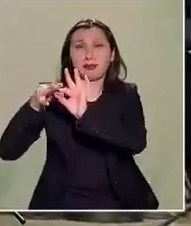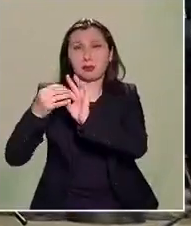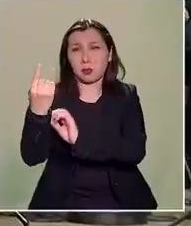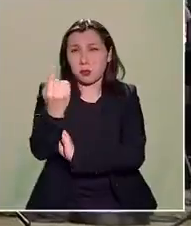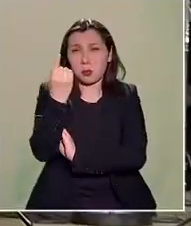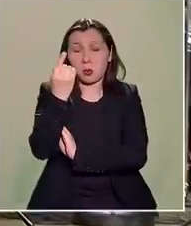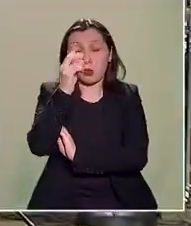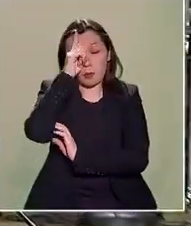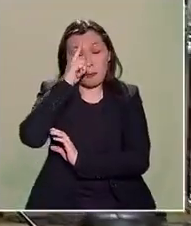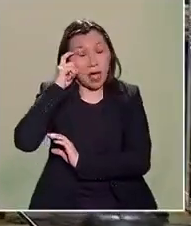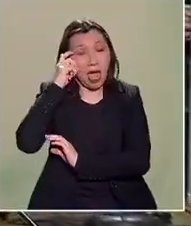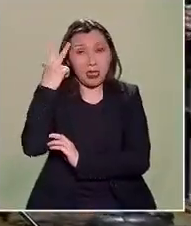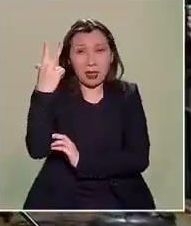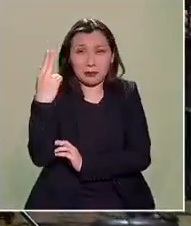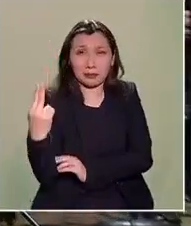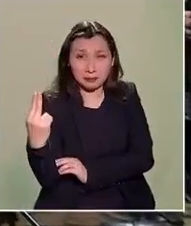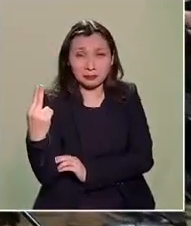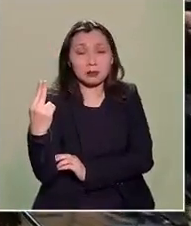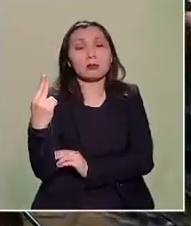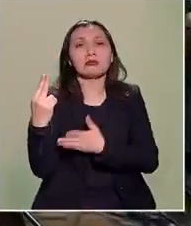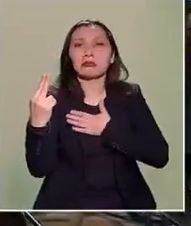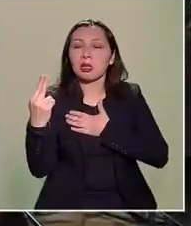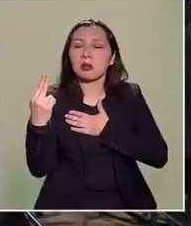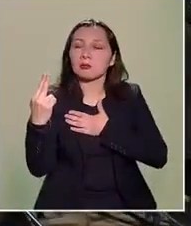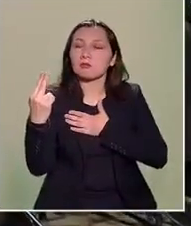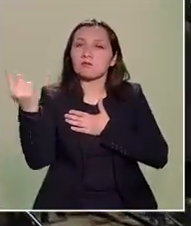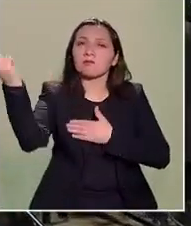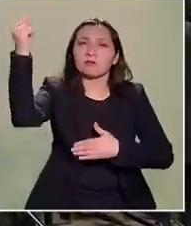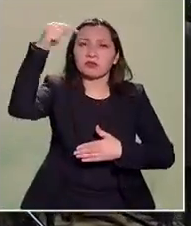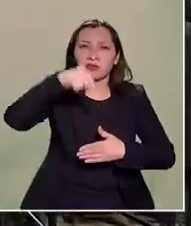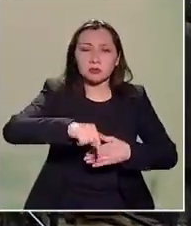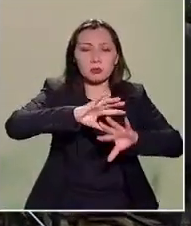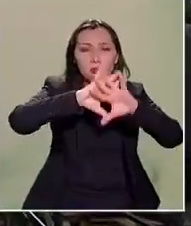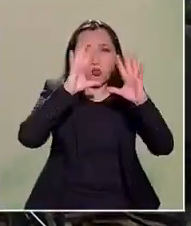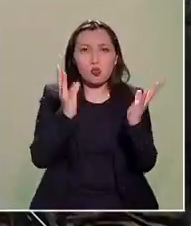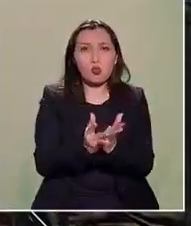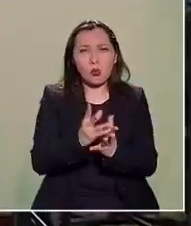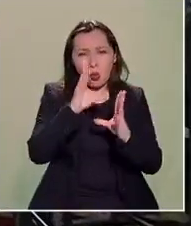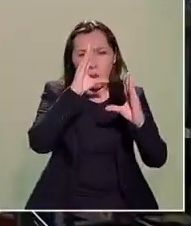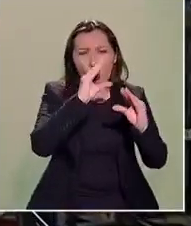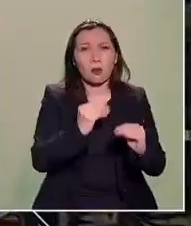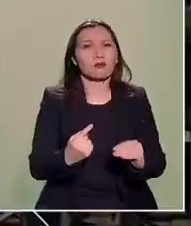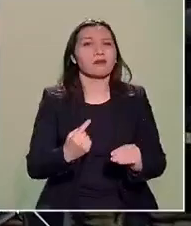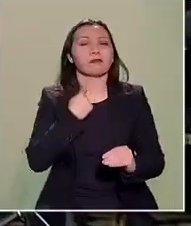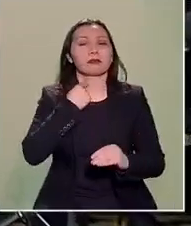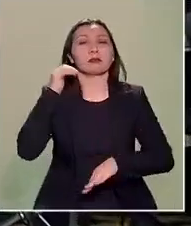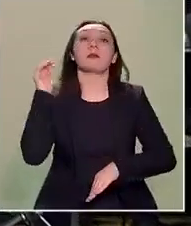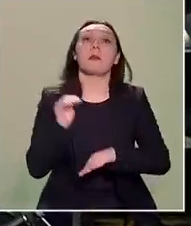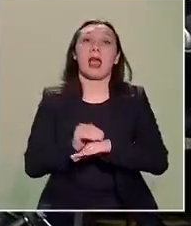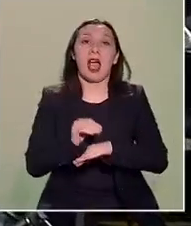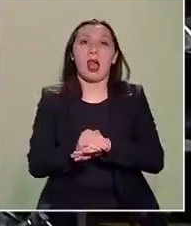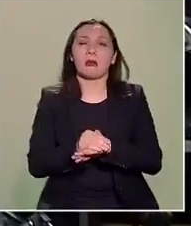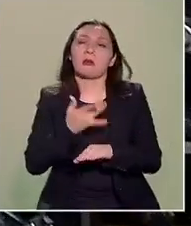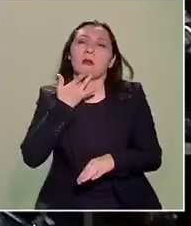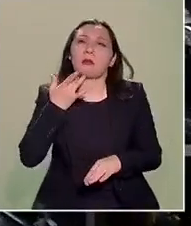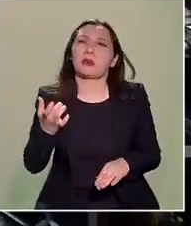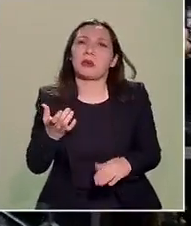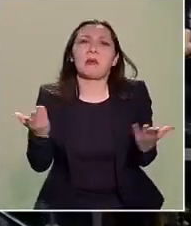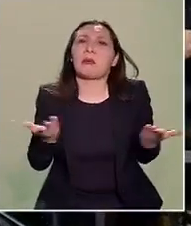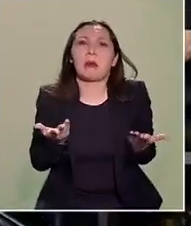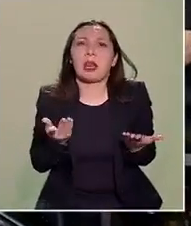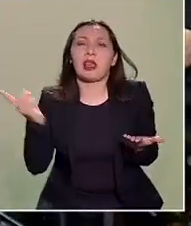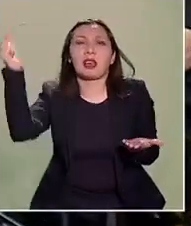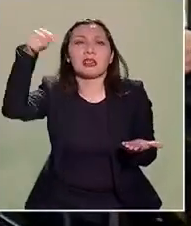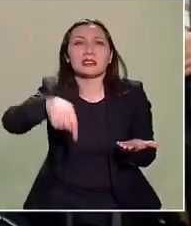decidió decidió venir a este mundo oscuro afectado por el pecado porque para